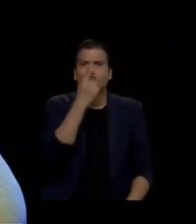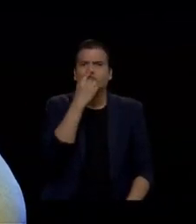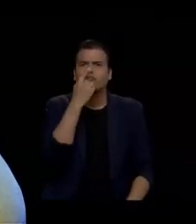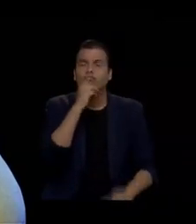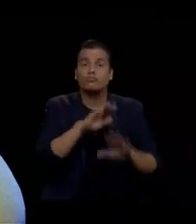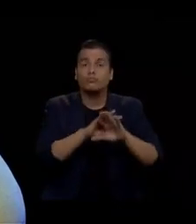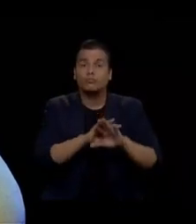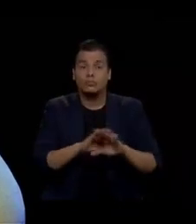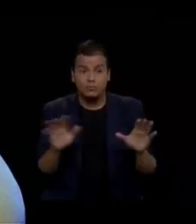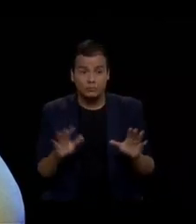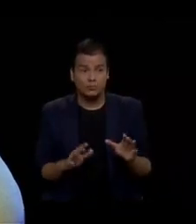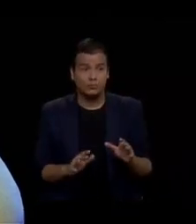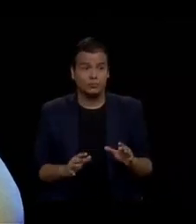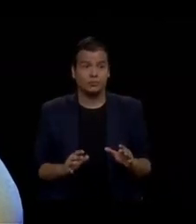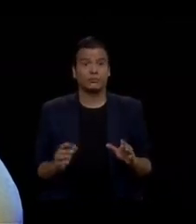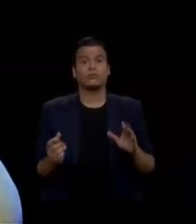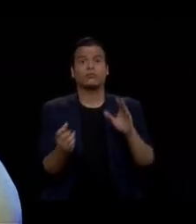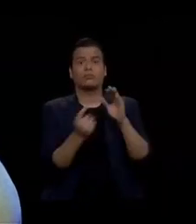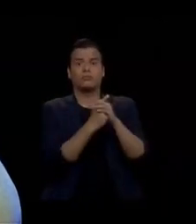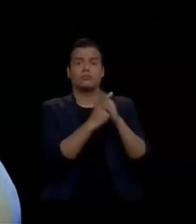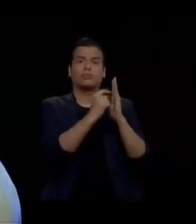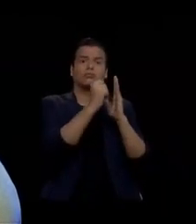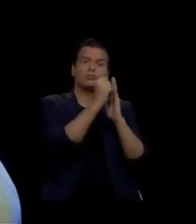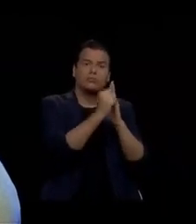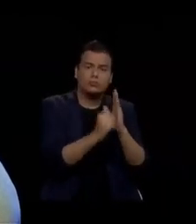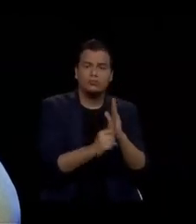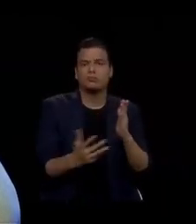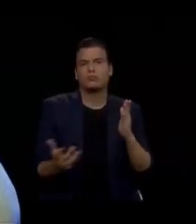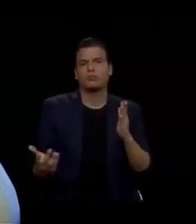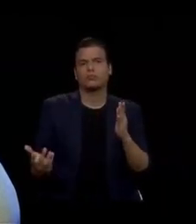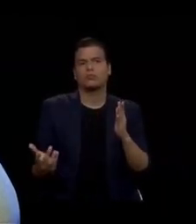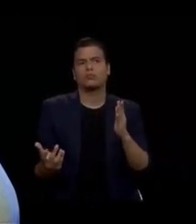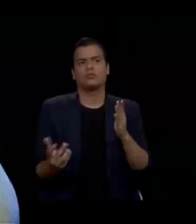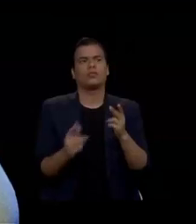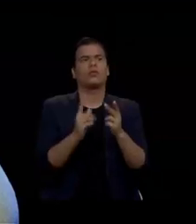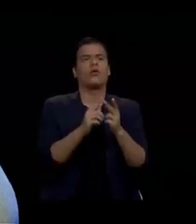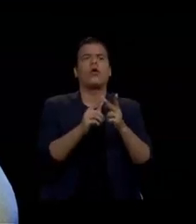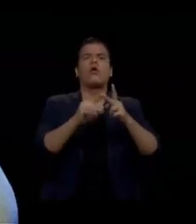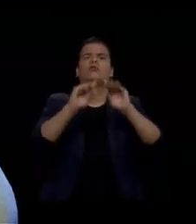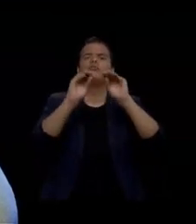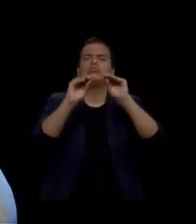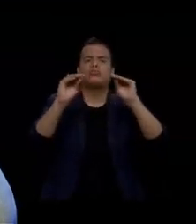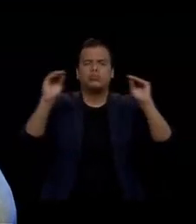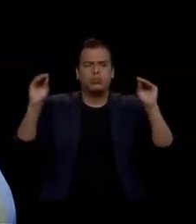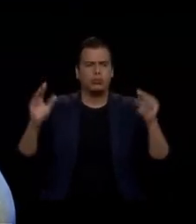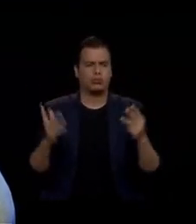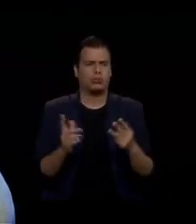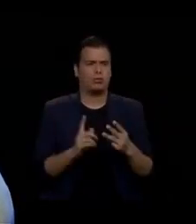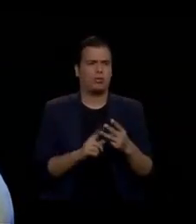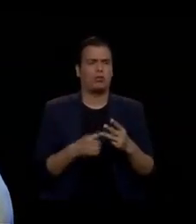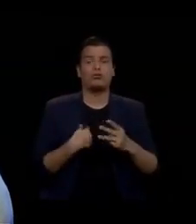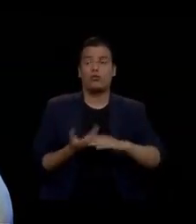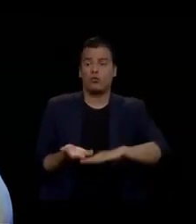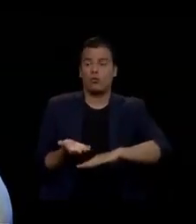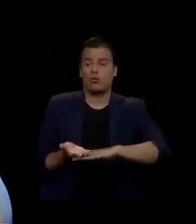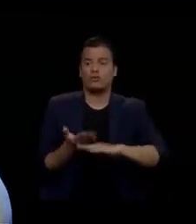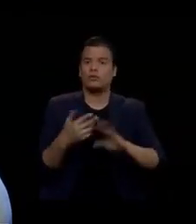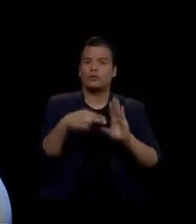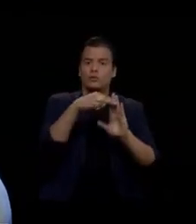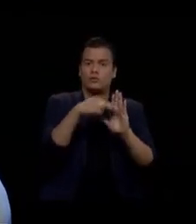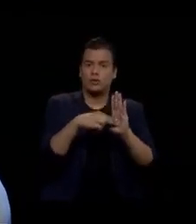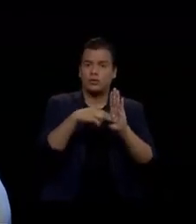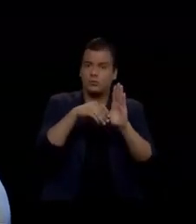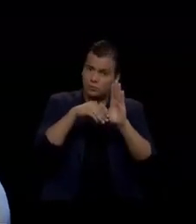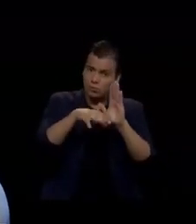cada vez que hacemos un programa cada vez que abrimos una convocatoria cada vez que tenemos una propuesta de política pública que estamos